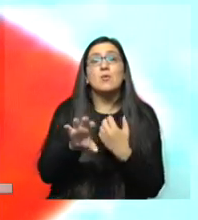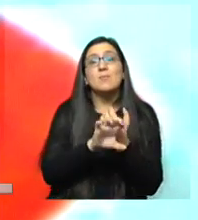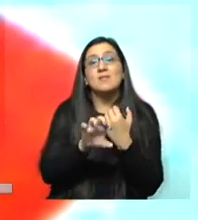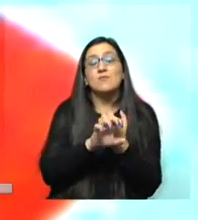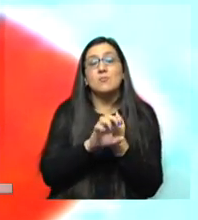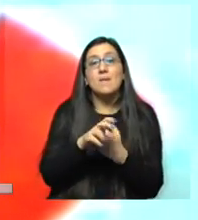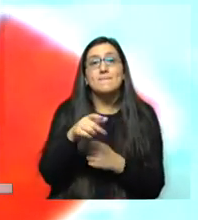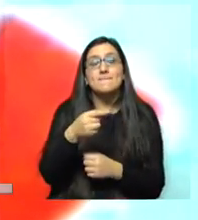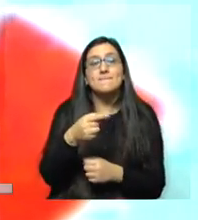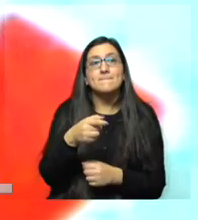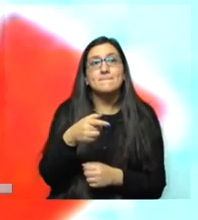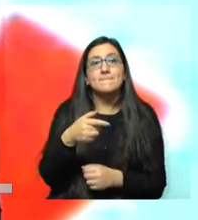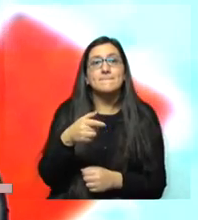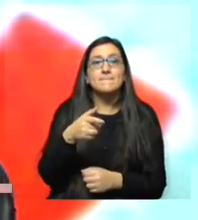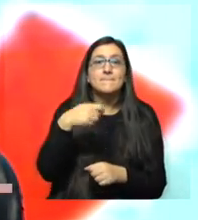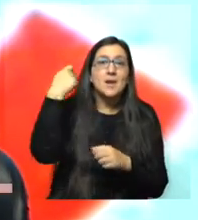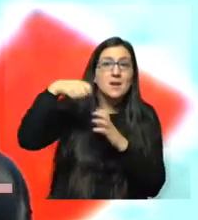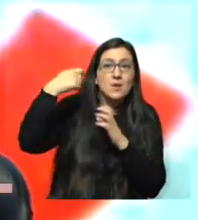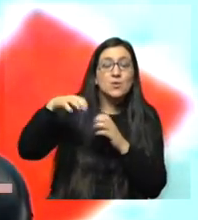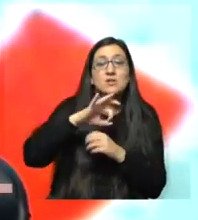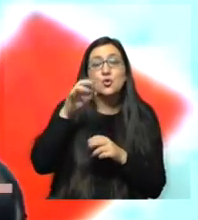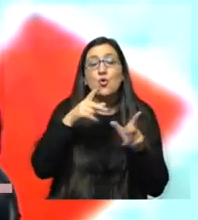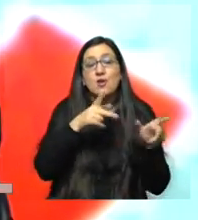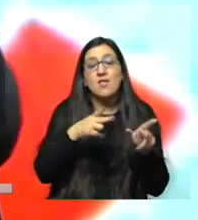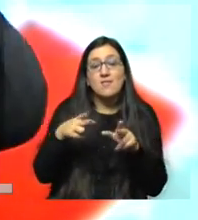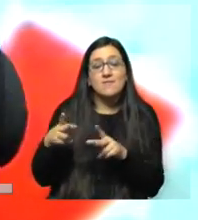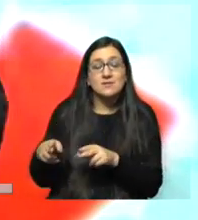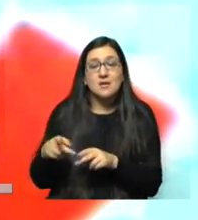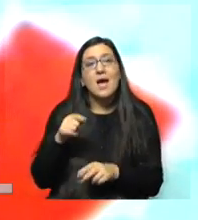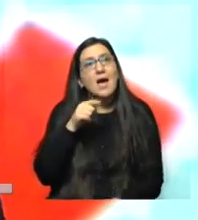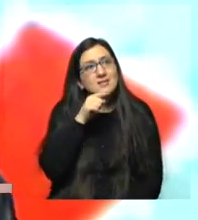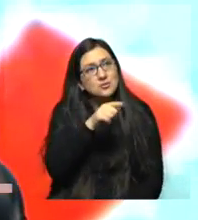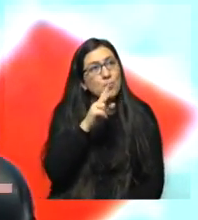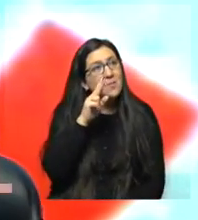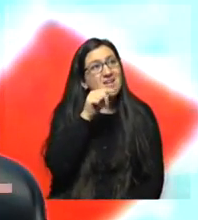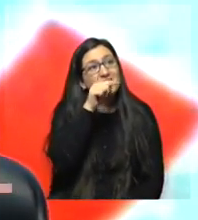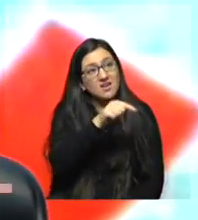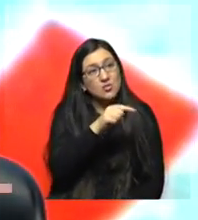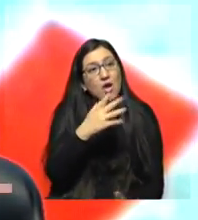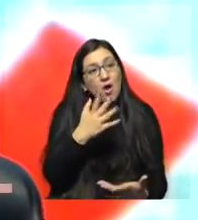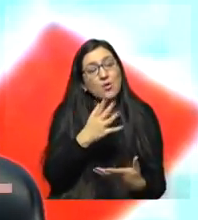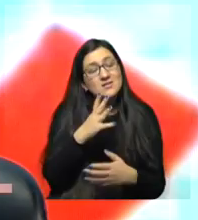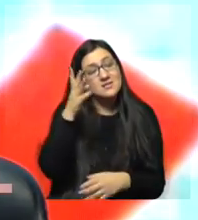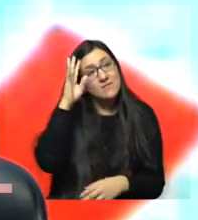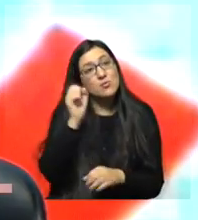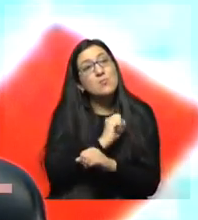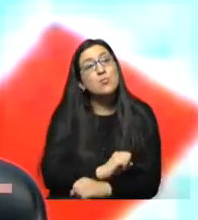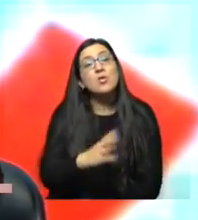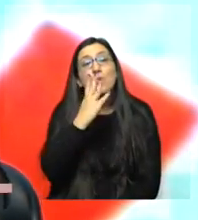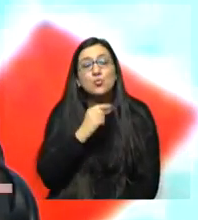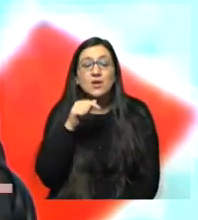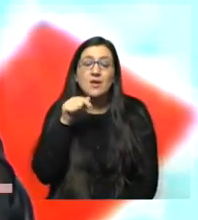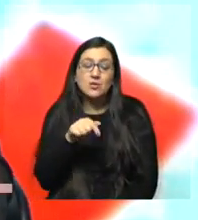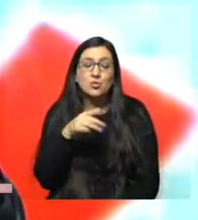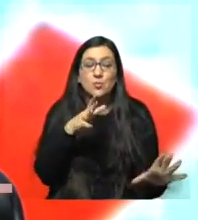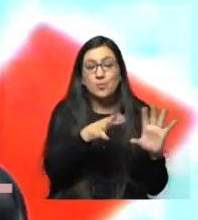ves, viste esto, te va a gustar esto otro. O como cuando escuchás música, recomendaciones para ti. como escuchás este tipo de música y parece que es todo fuera